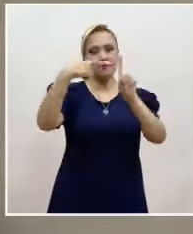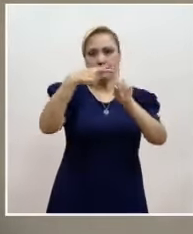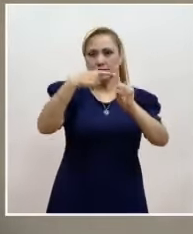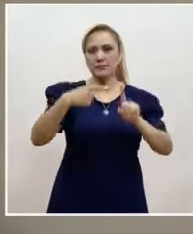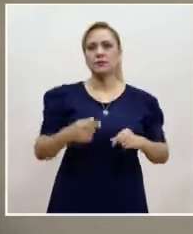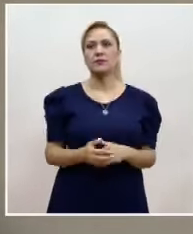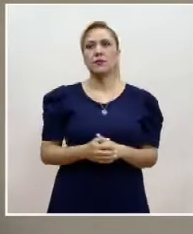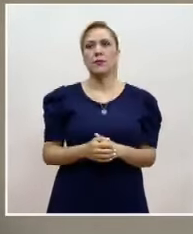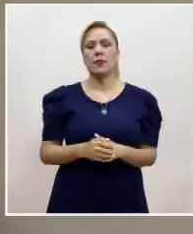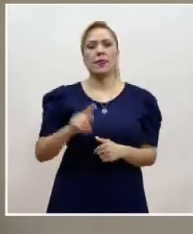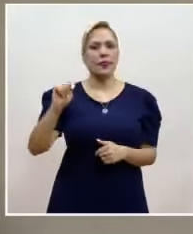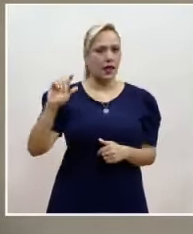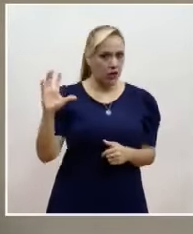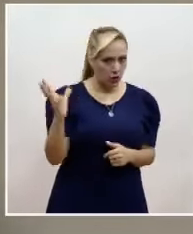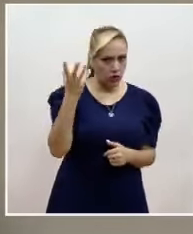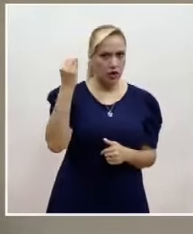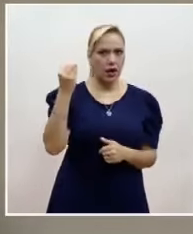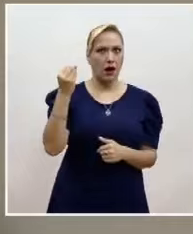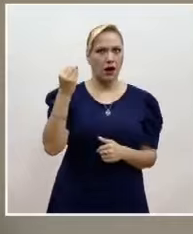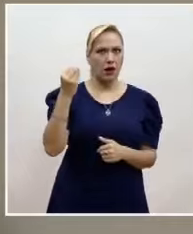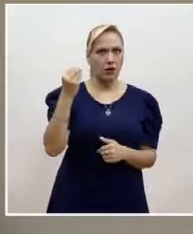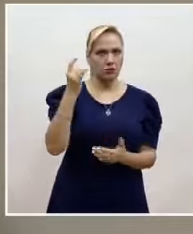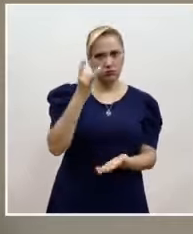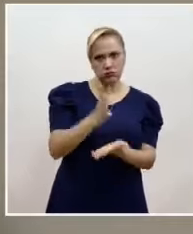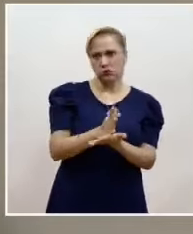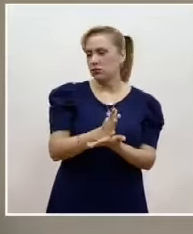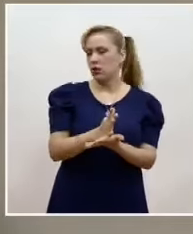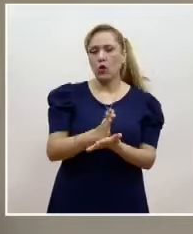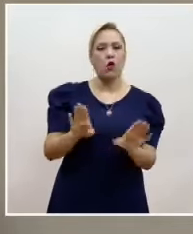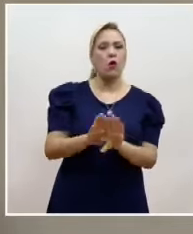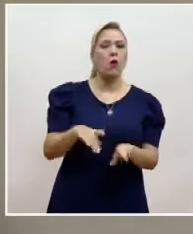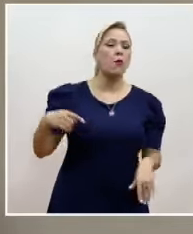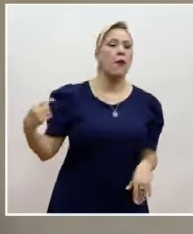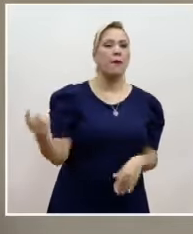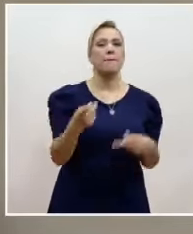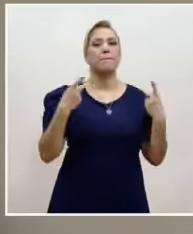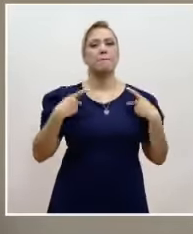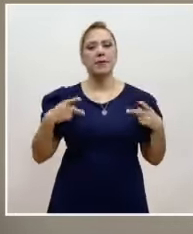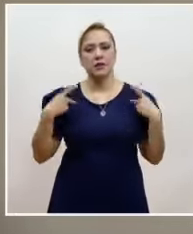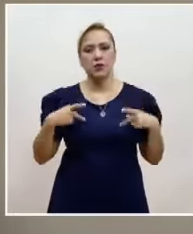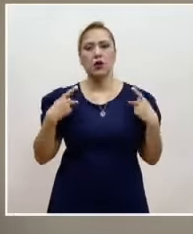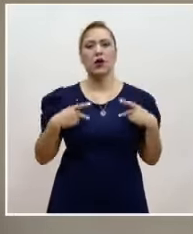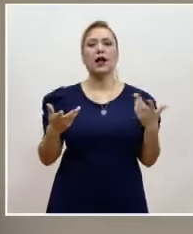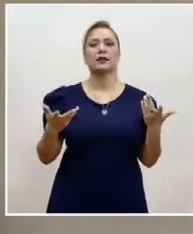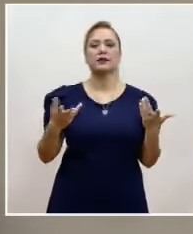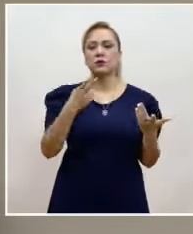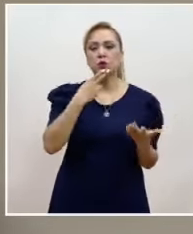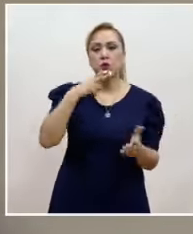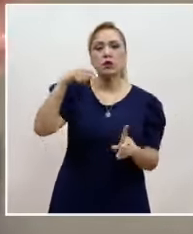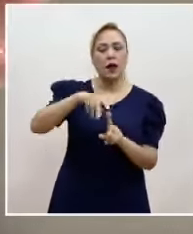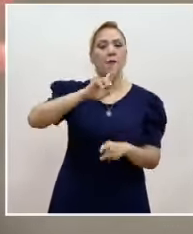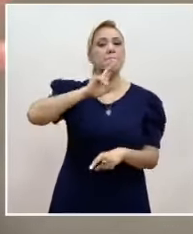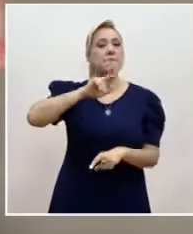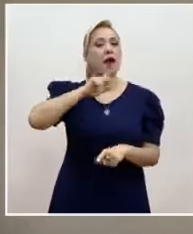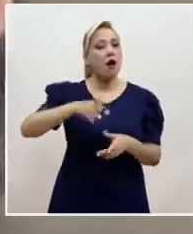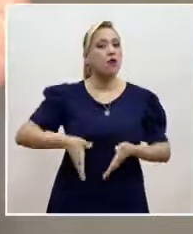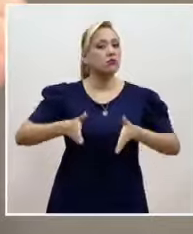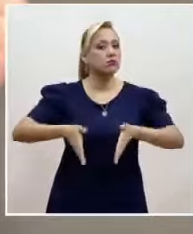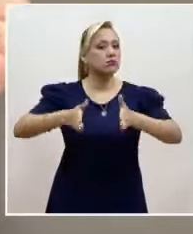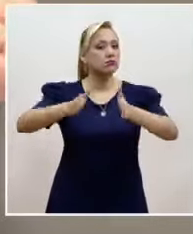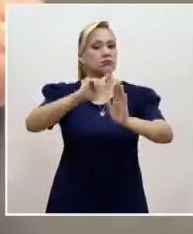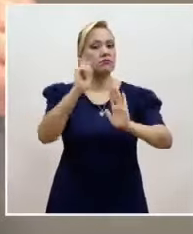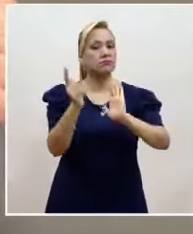de la tecnología por sí misma, sino de cómo los usuarios que interactúan a través de ella tienen un mejor camino de la justicia,